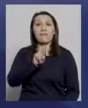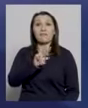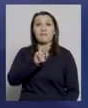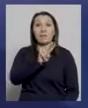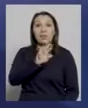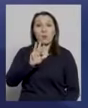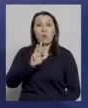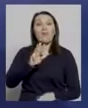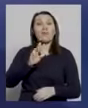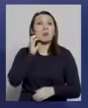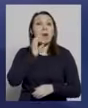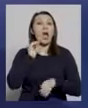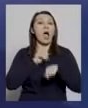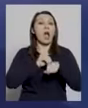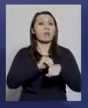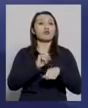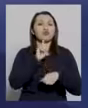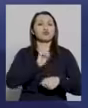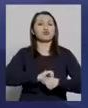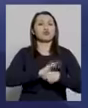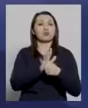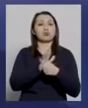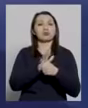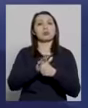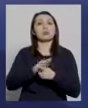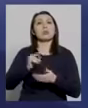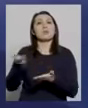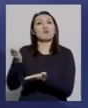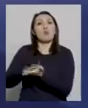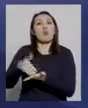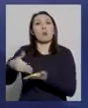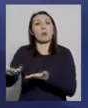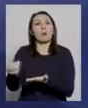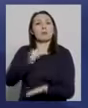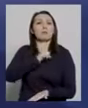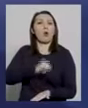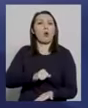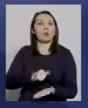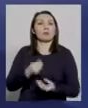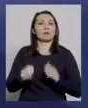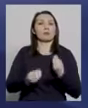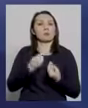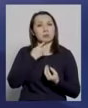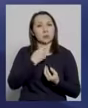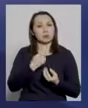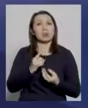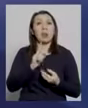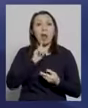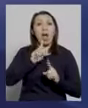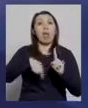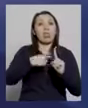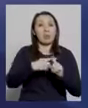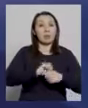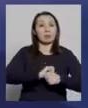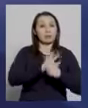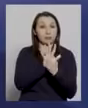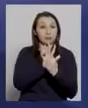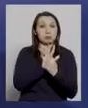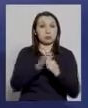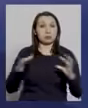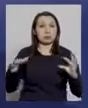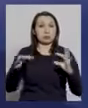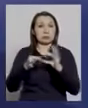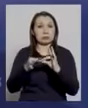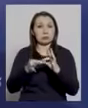que padecía coronavirus, falleció por una intervención quirúrgica. La pregunta es si incidió su estado COVID positivo